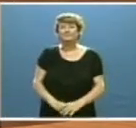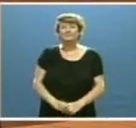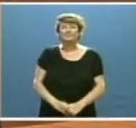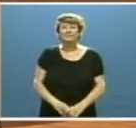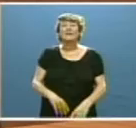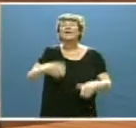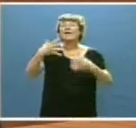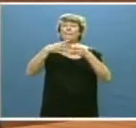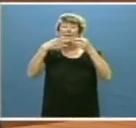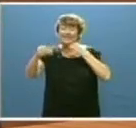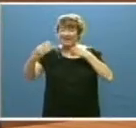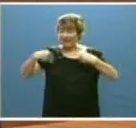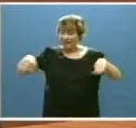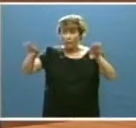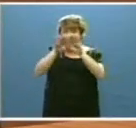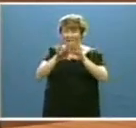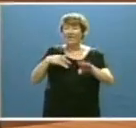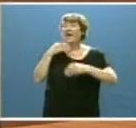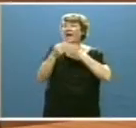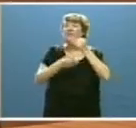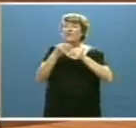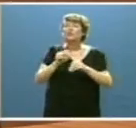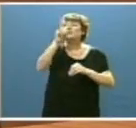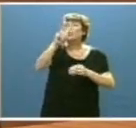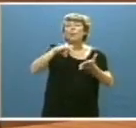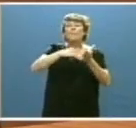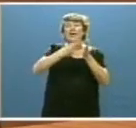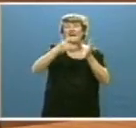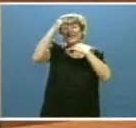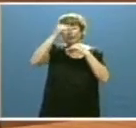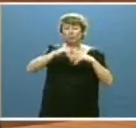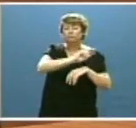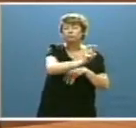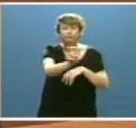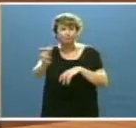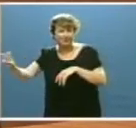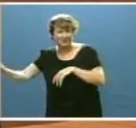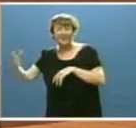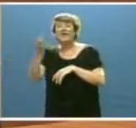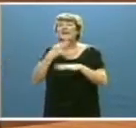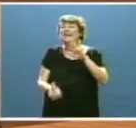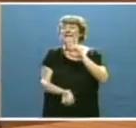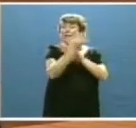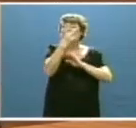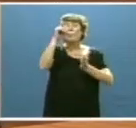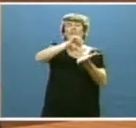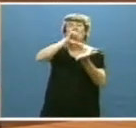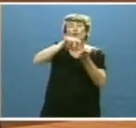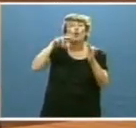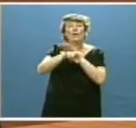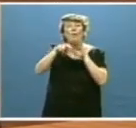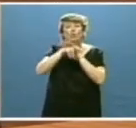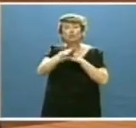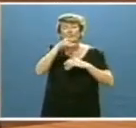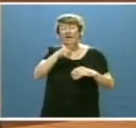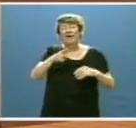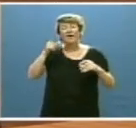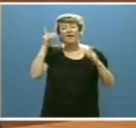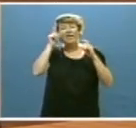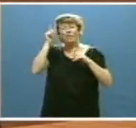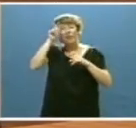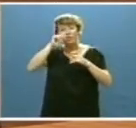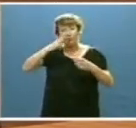en materia de equidad pondremos en marcha el segundo plan de atención a la diversidad crearemos un centro de recursos para la educación inclusiva